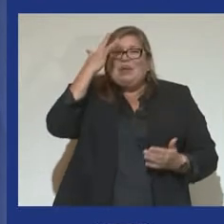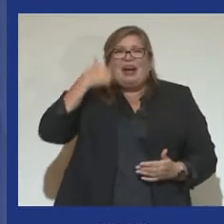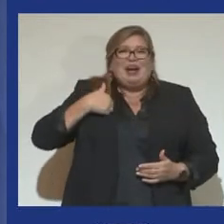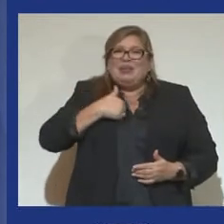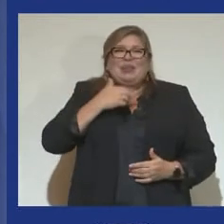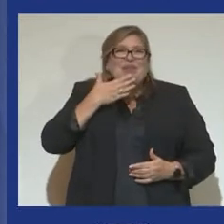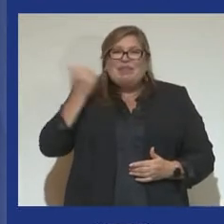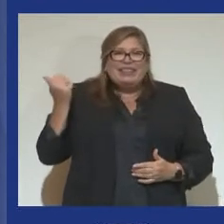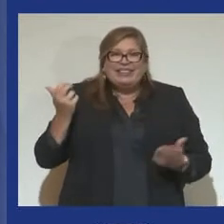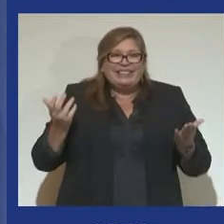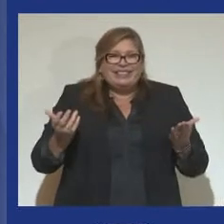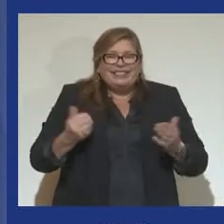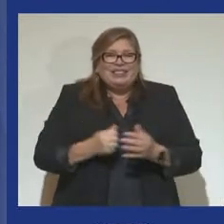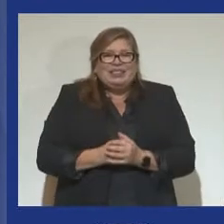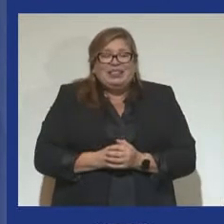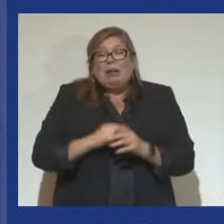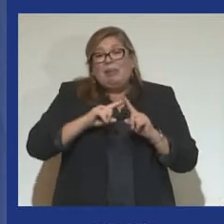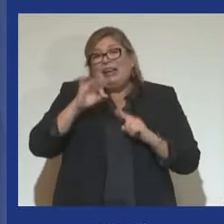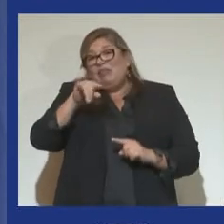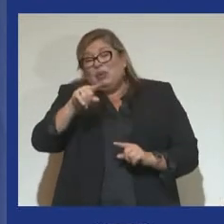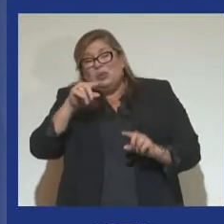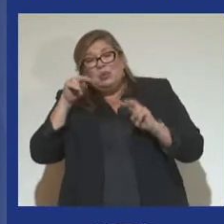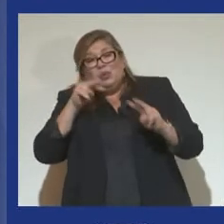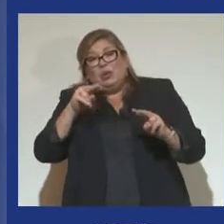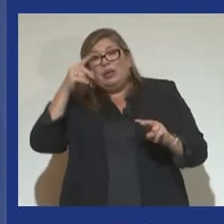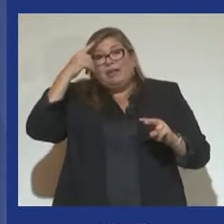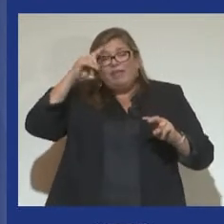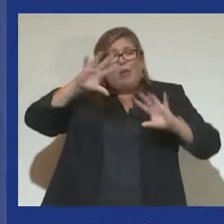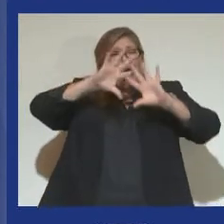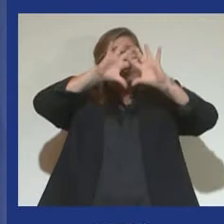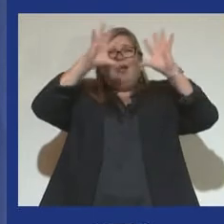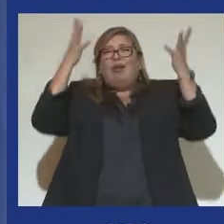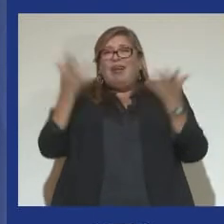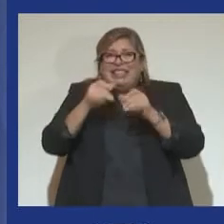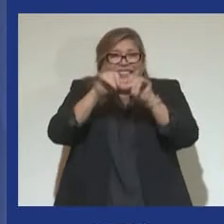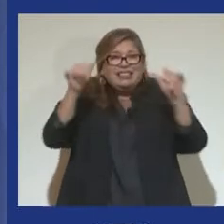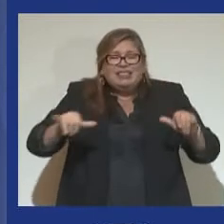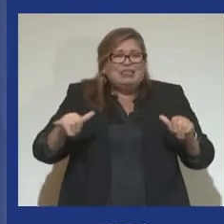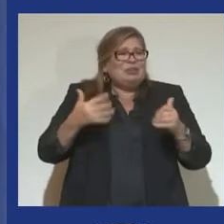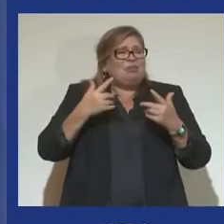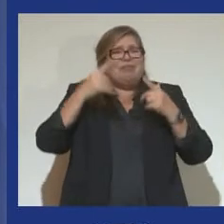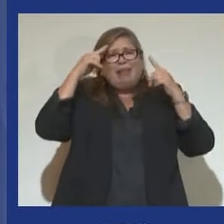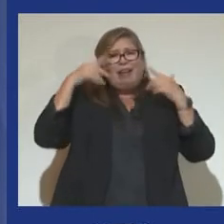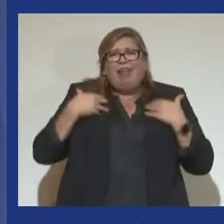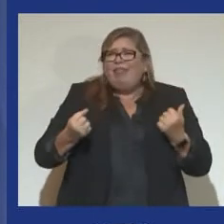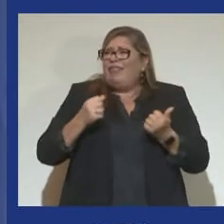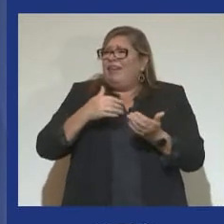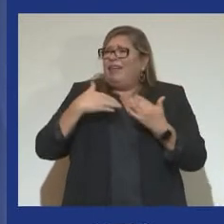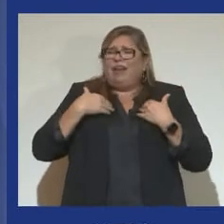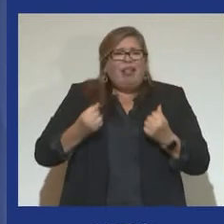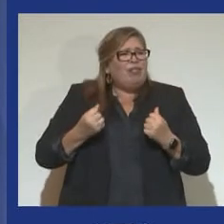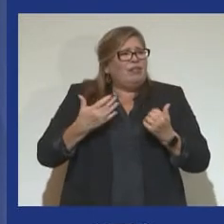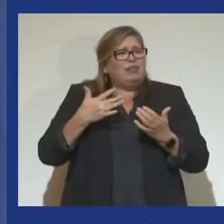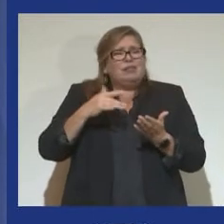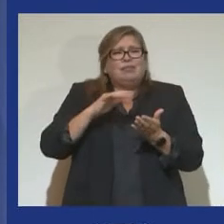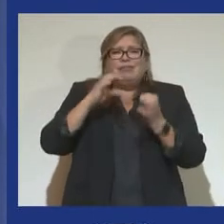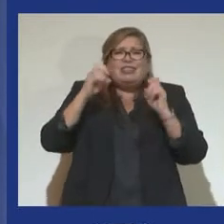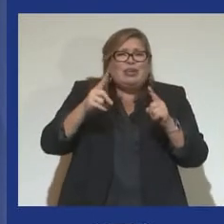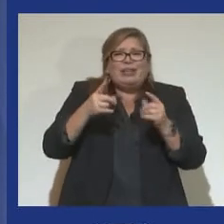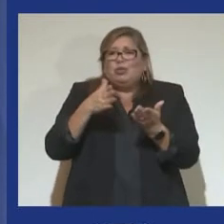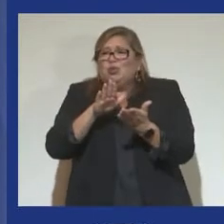no es lo que nos separa de otros estados pero si busca usted un ecosistema no hay otro estado en el mundo